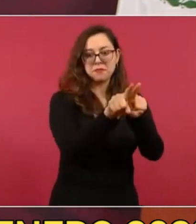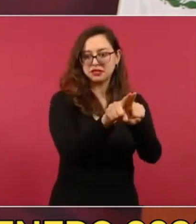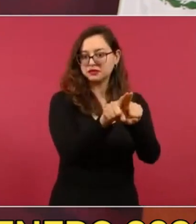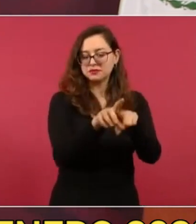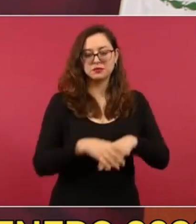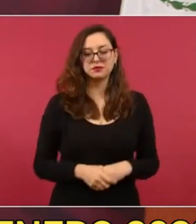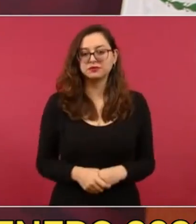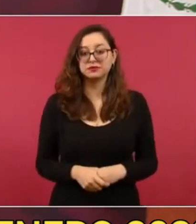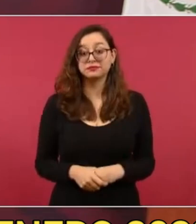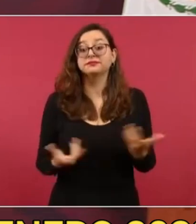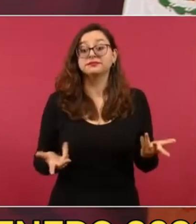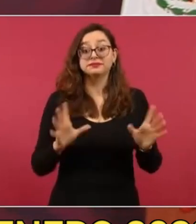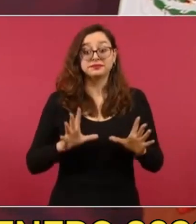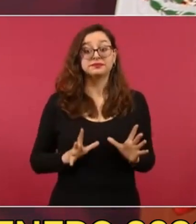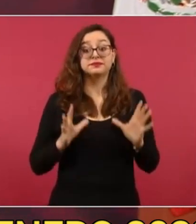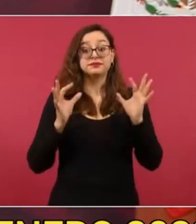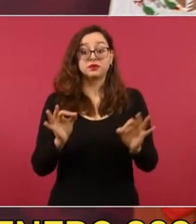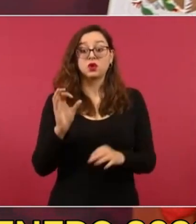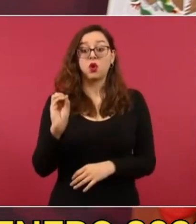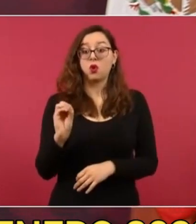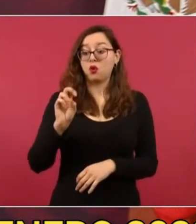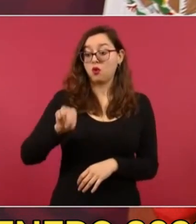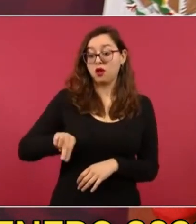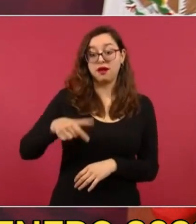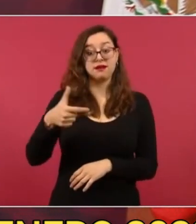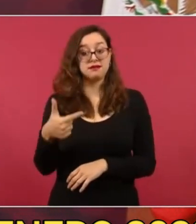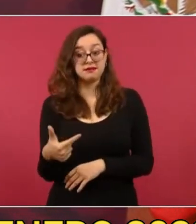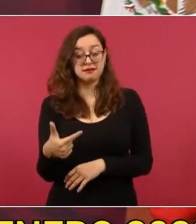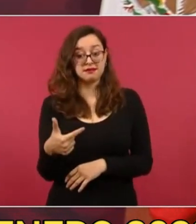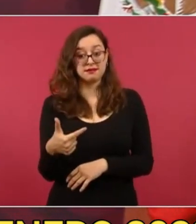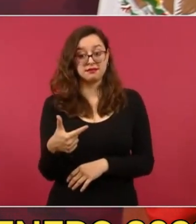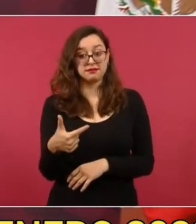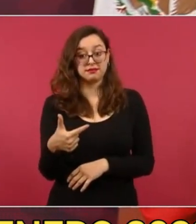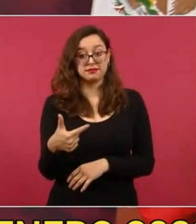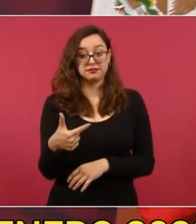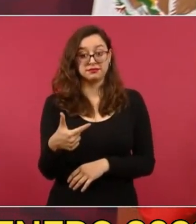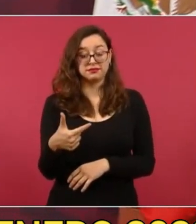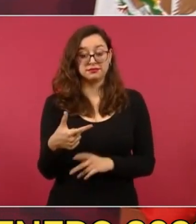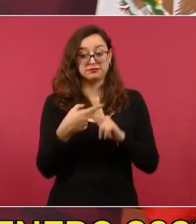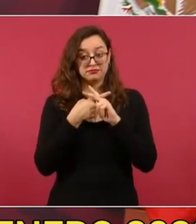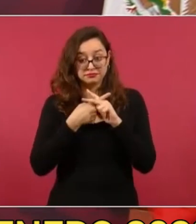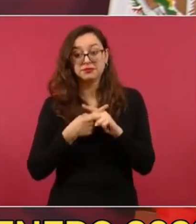llamadas organizaciones no gubernamentales